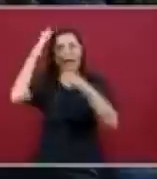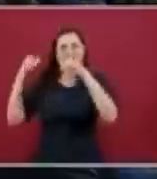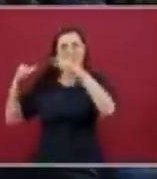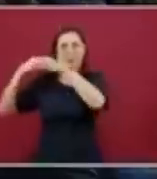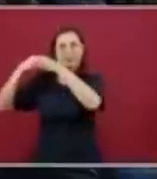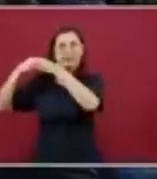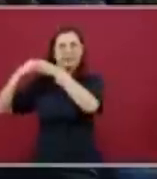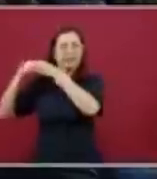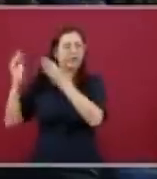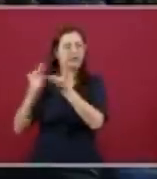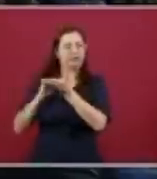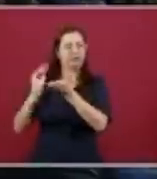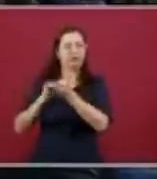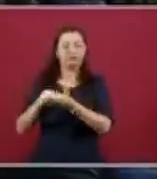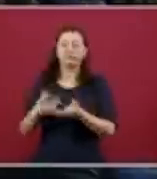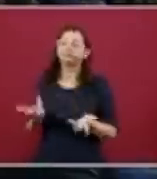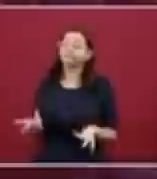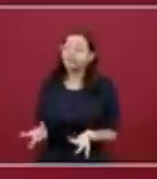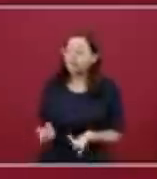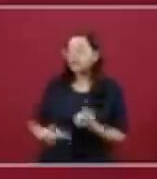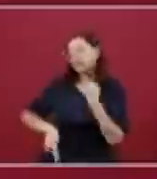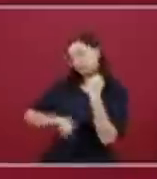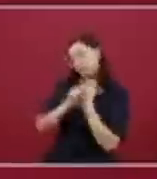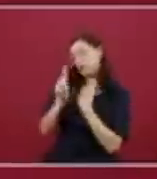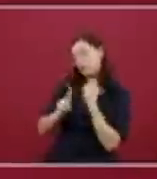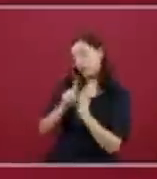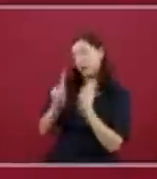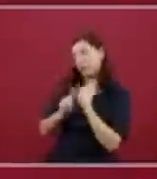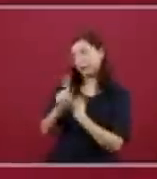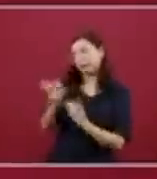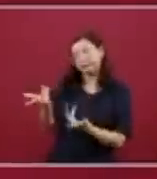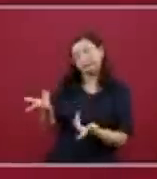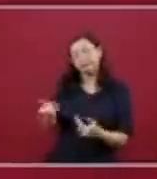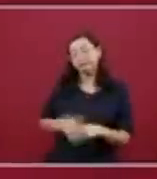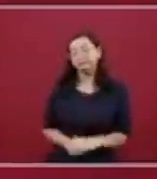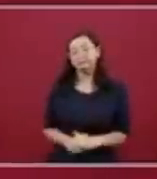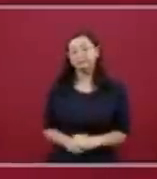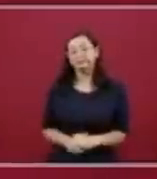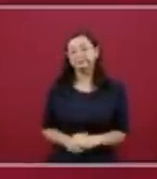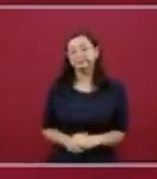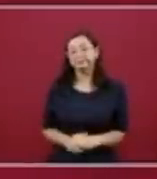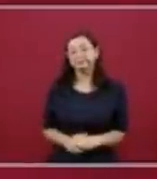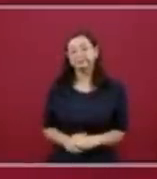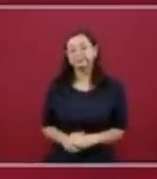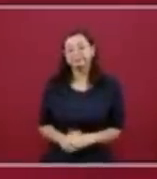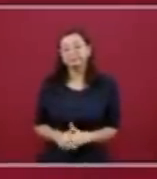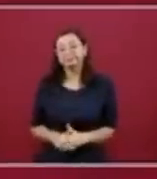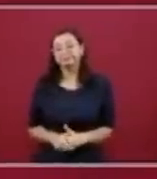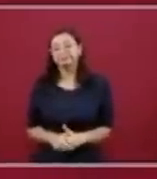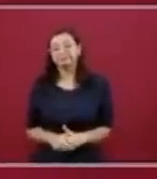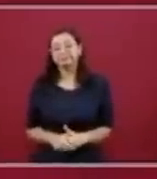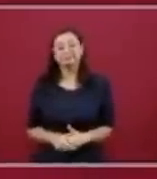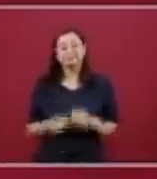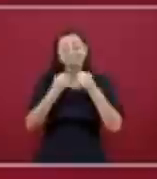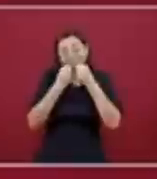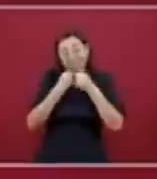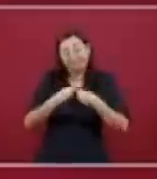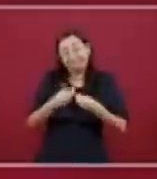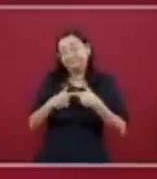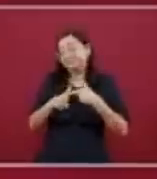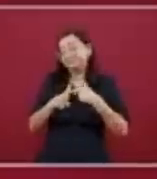todo. Como son autónomos… Exacto, ¿qué se va a hacer ahí? Pues hay que seguir adelante,